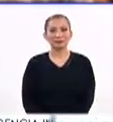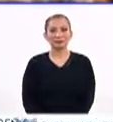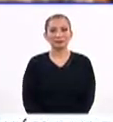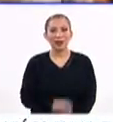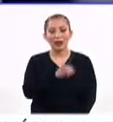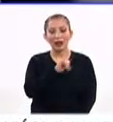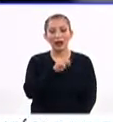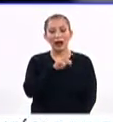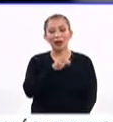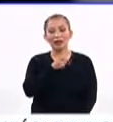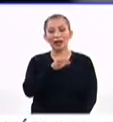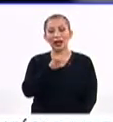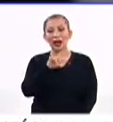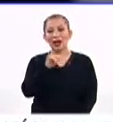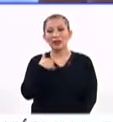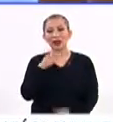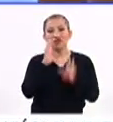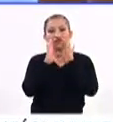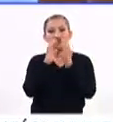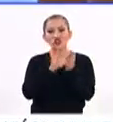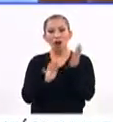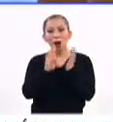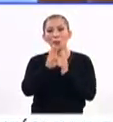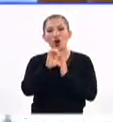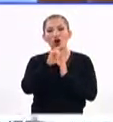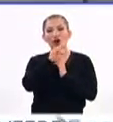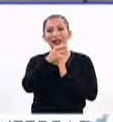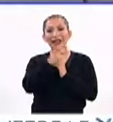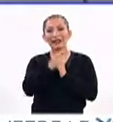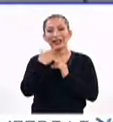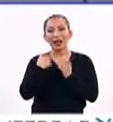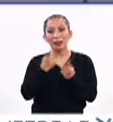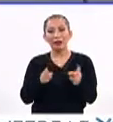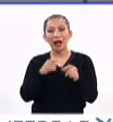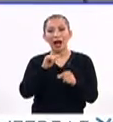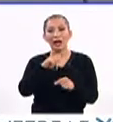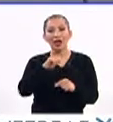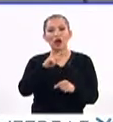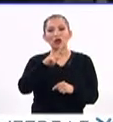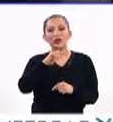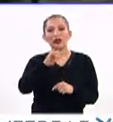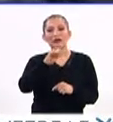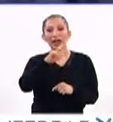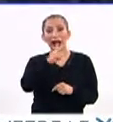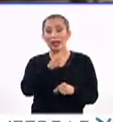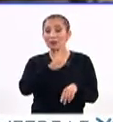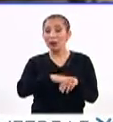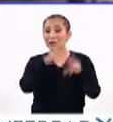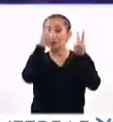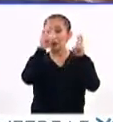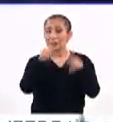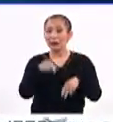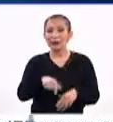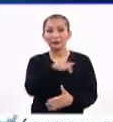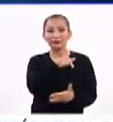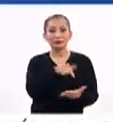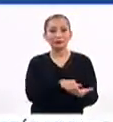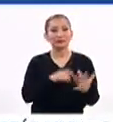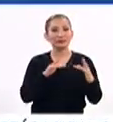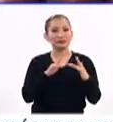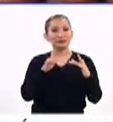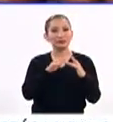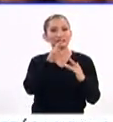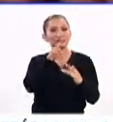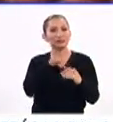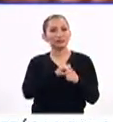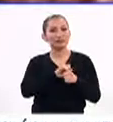Y Javier Aranda nos confiesa que ha leído Borges y la música, de la autora Ana Lucía Frega. Esto y mucho más en el programa que te conecta